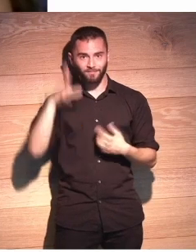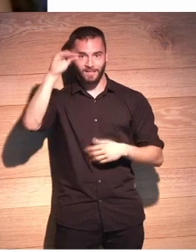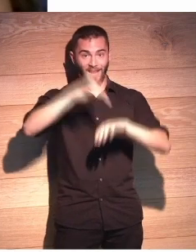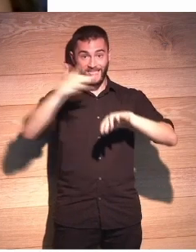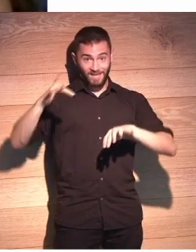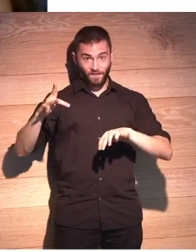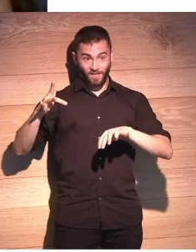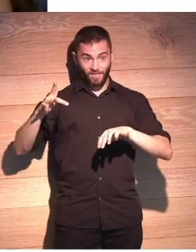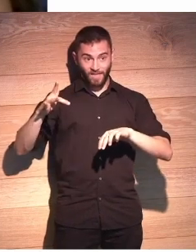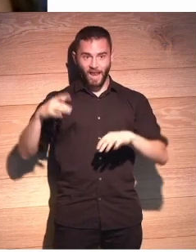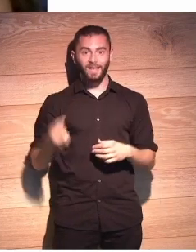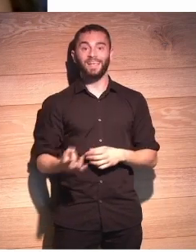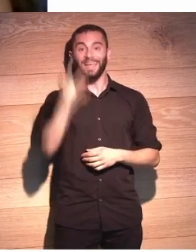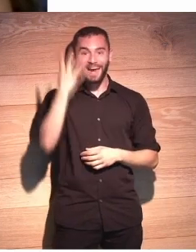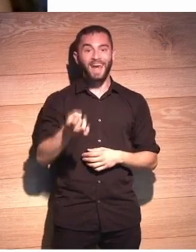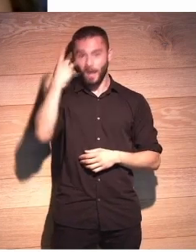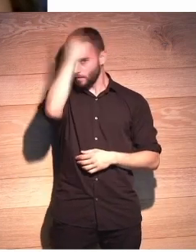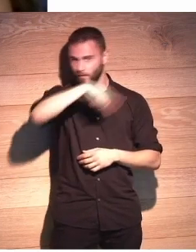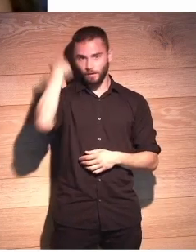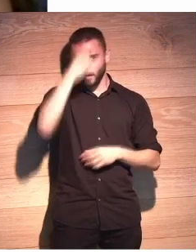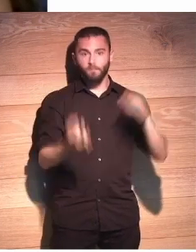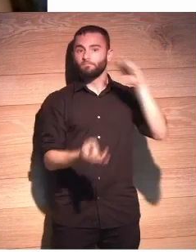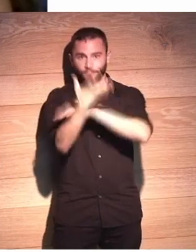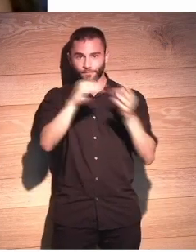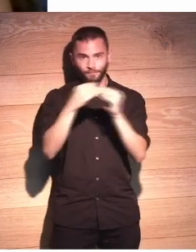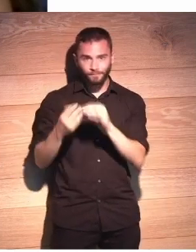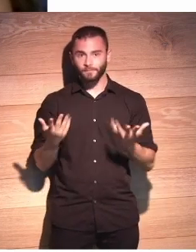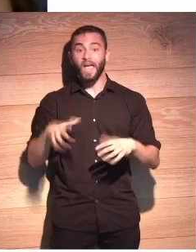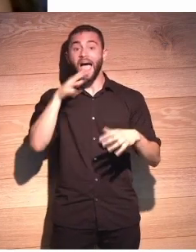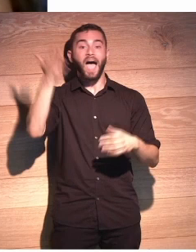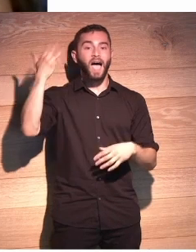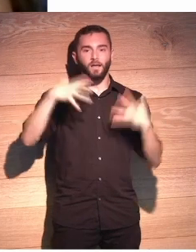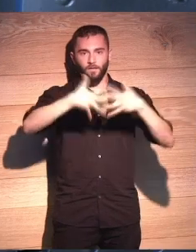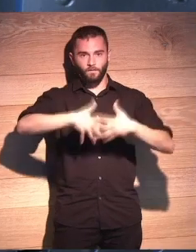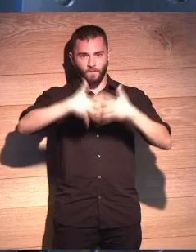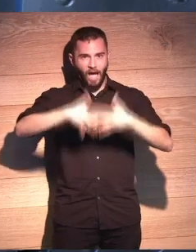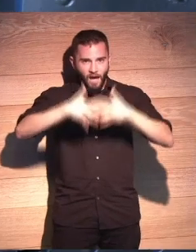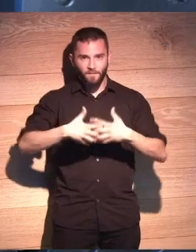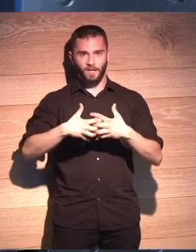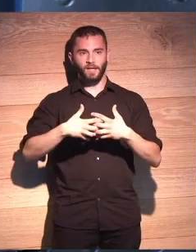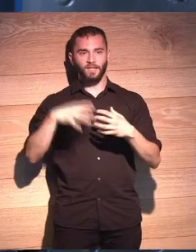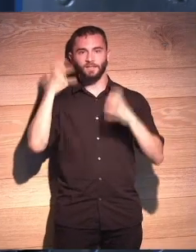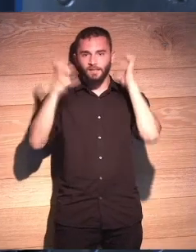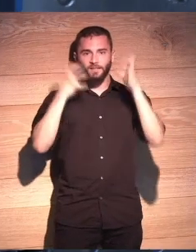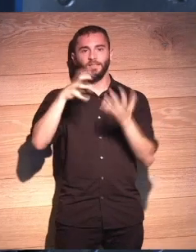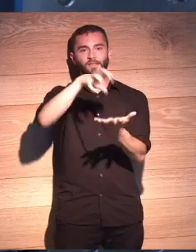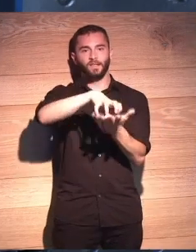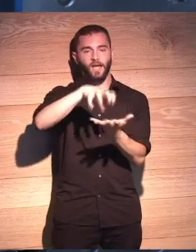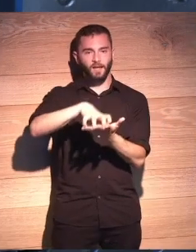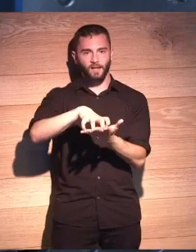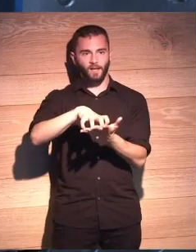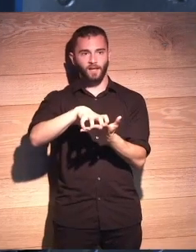inteligencia artificial está creando caras. Hasta ahora había fábricas, granjas se llaman, ¿no?,